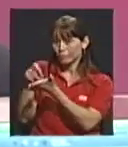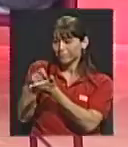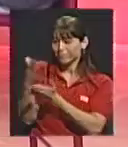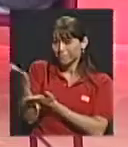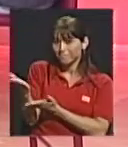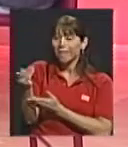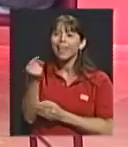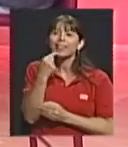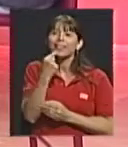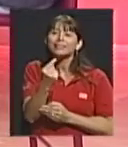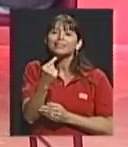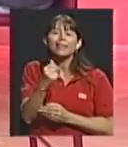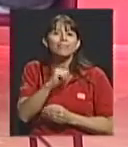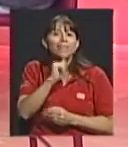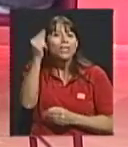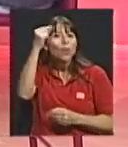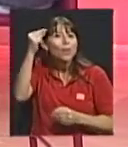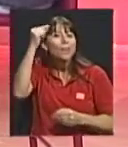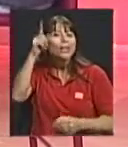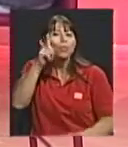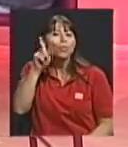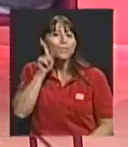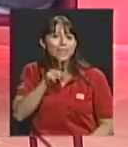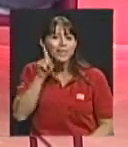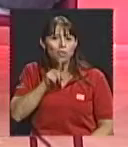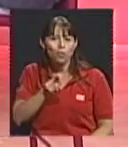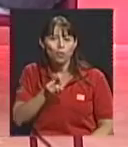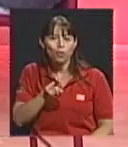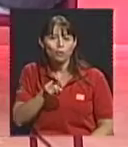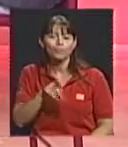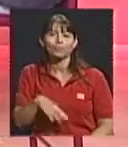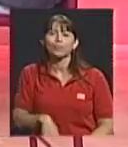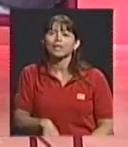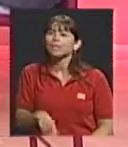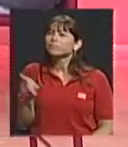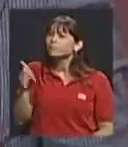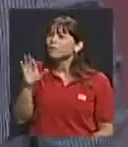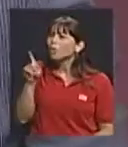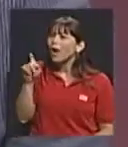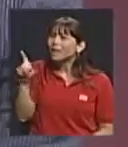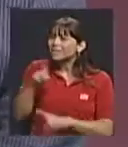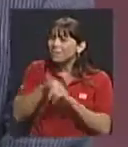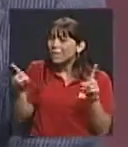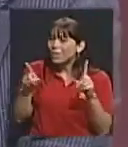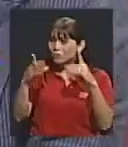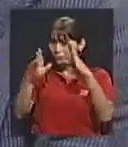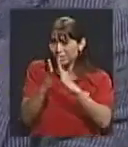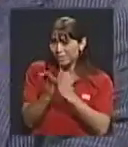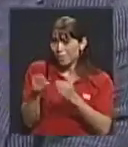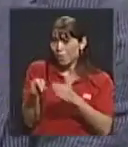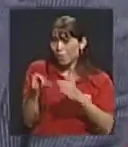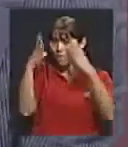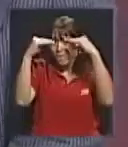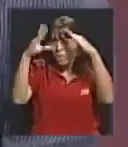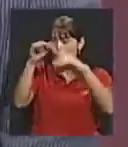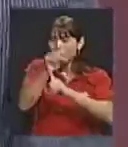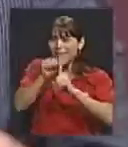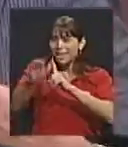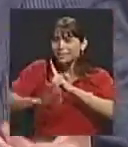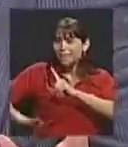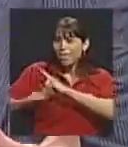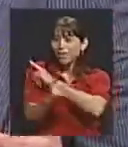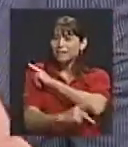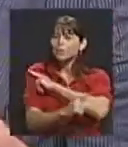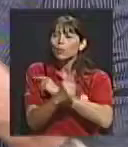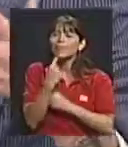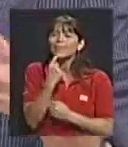y él dice que la ingobernabilidad es un mito don Alex pero el informe del estado de la nación nos habla de que